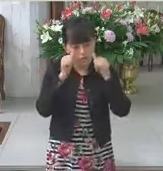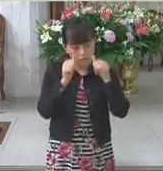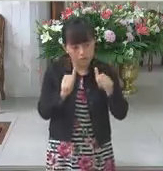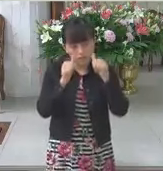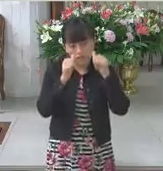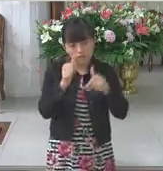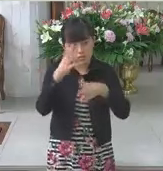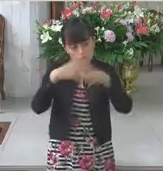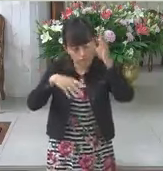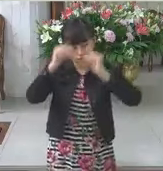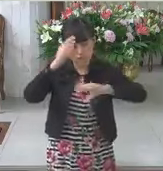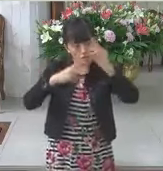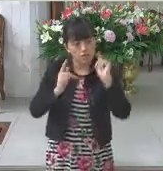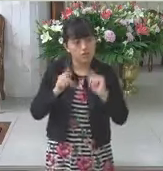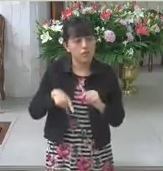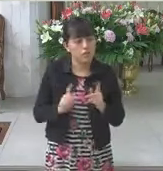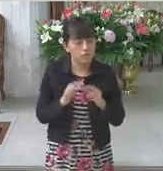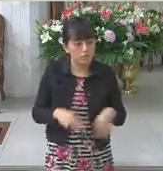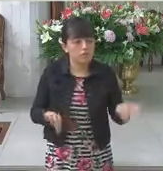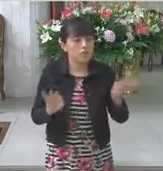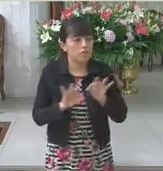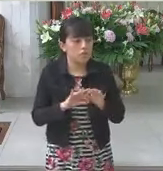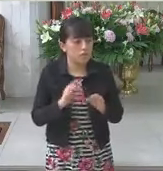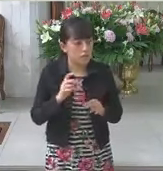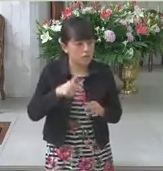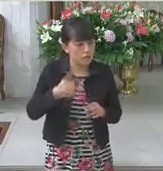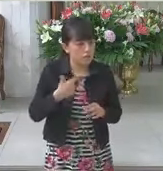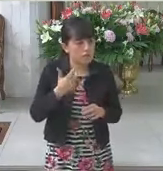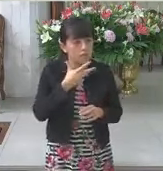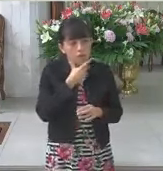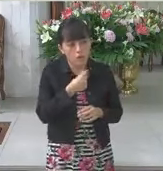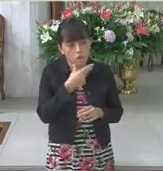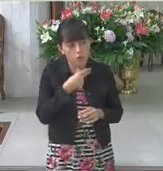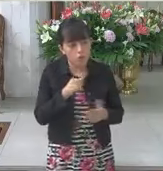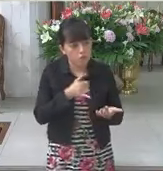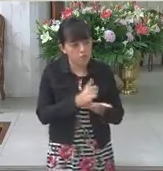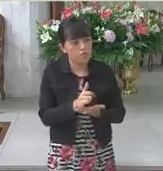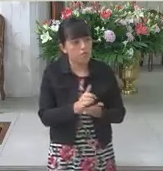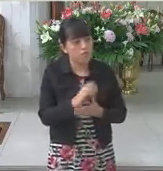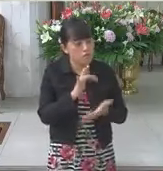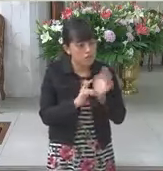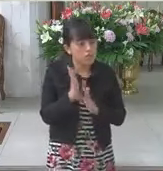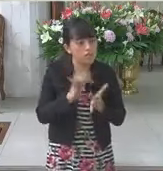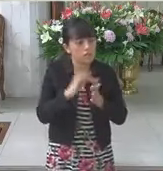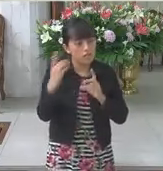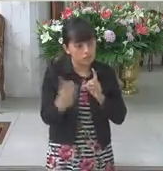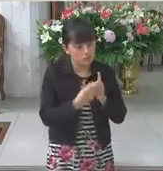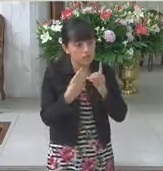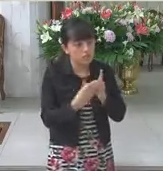Seguidores de Cristo y es entonces a quien el maestro se dirige